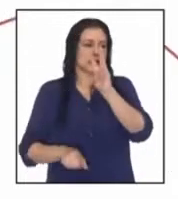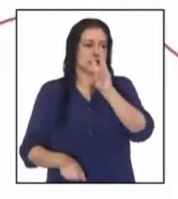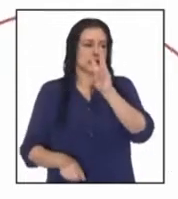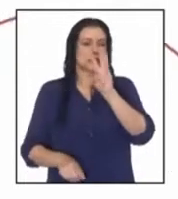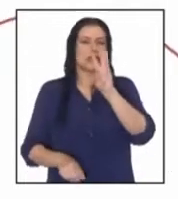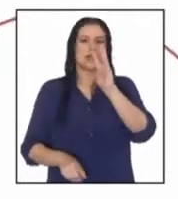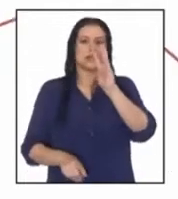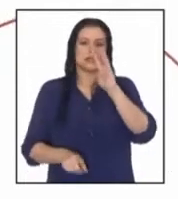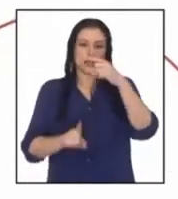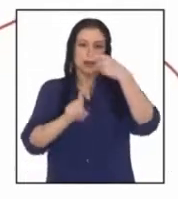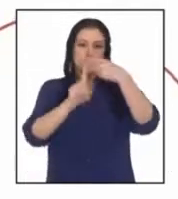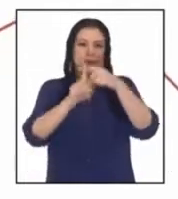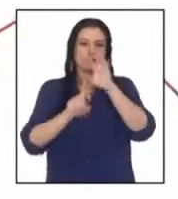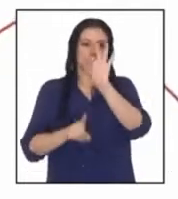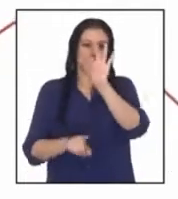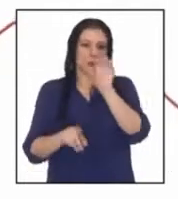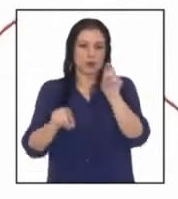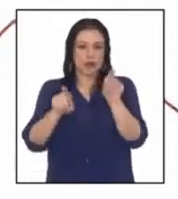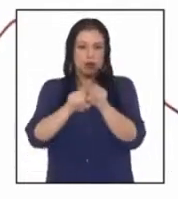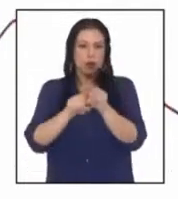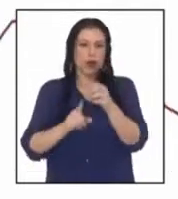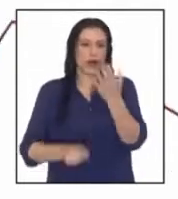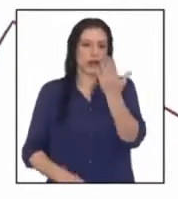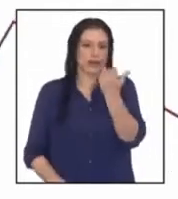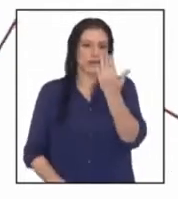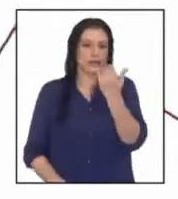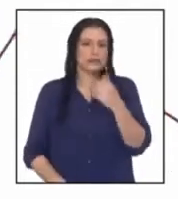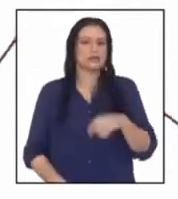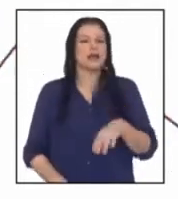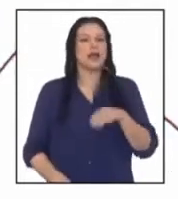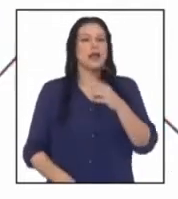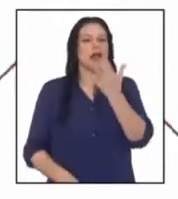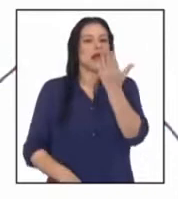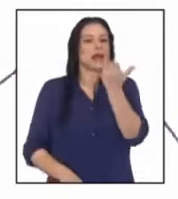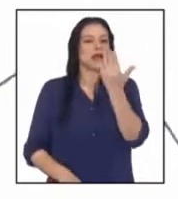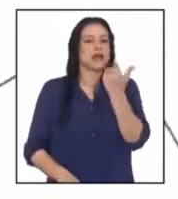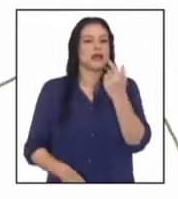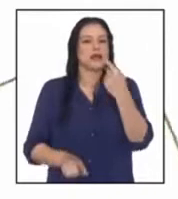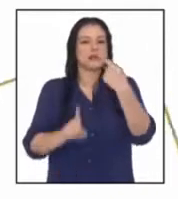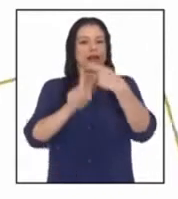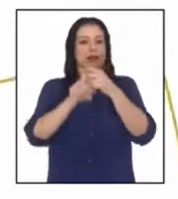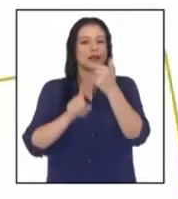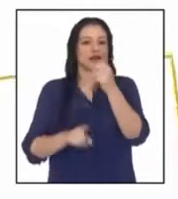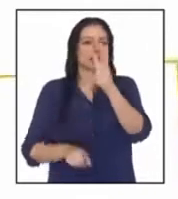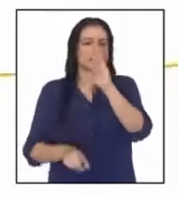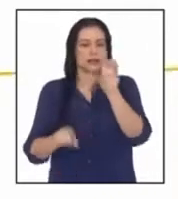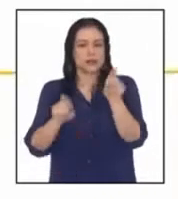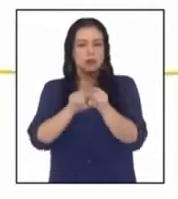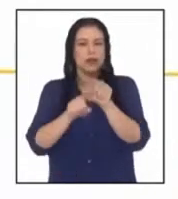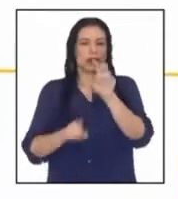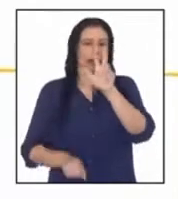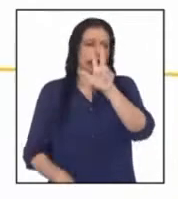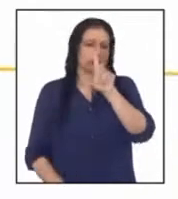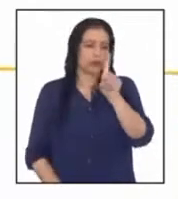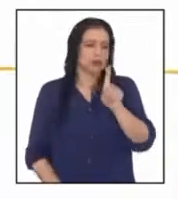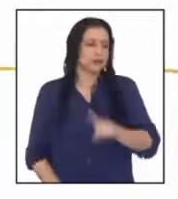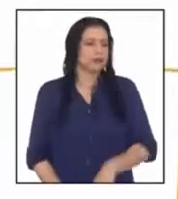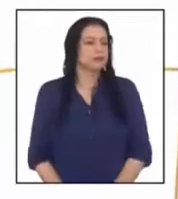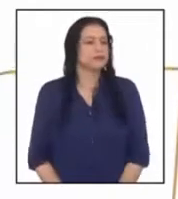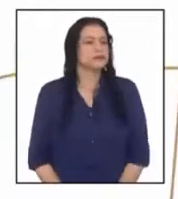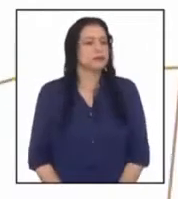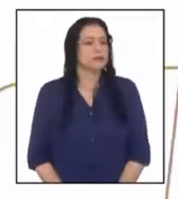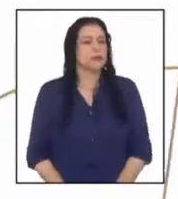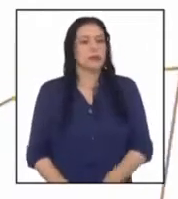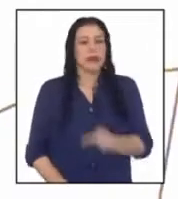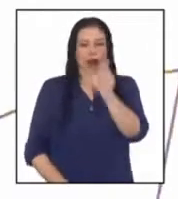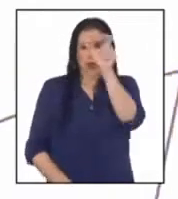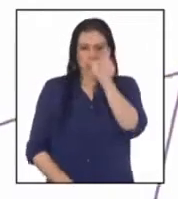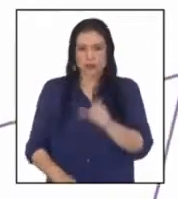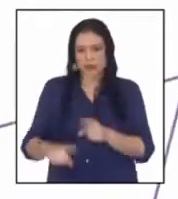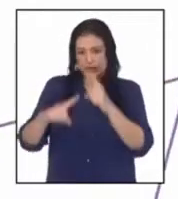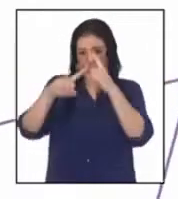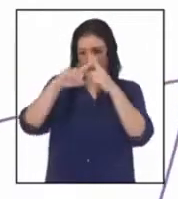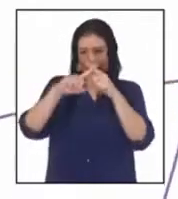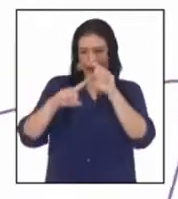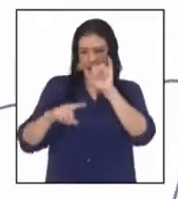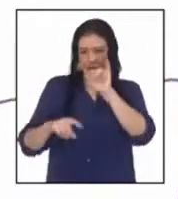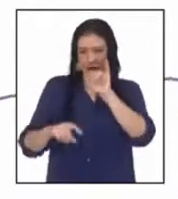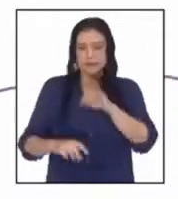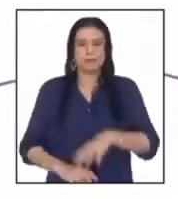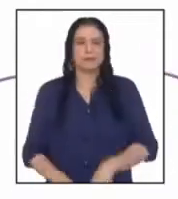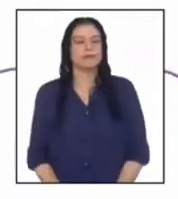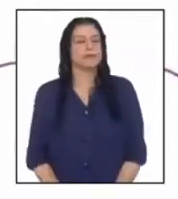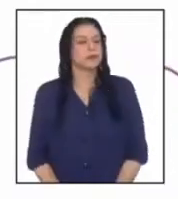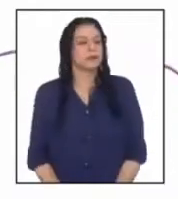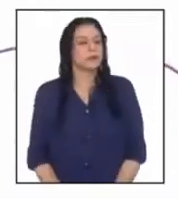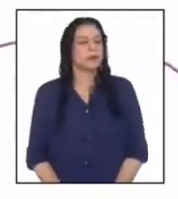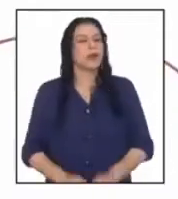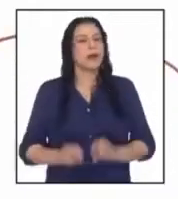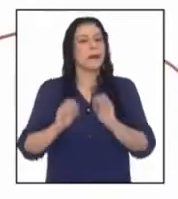6, 6 más 9 igual a 15, 15 más 16 igual a 31. En la columna de las marcas de clase X sub